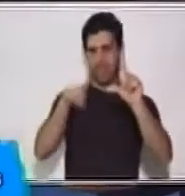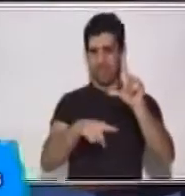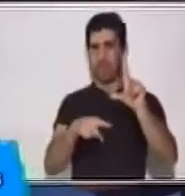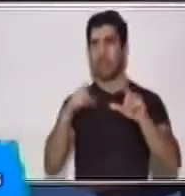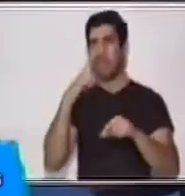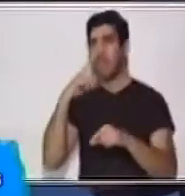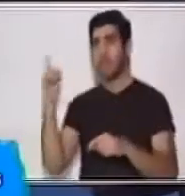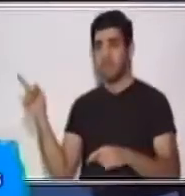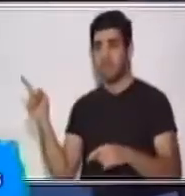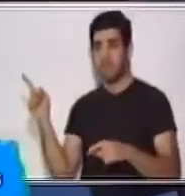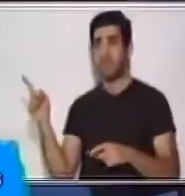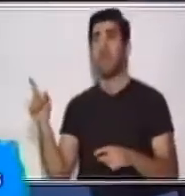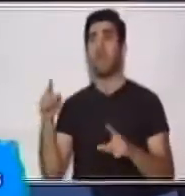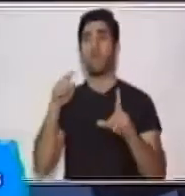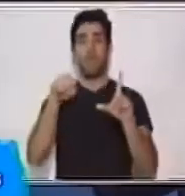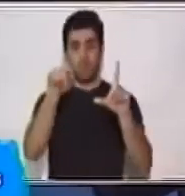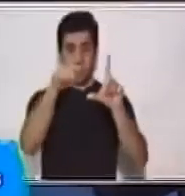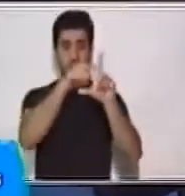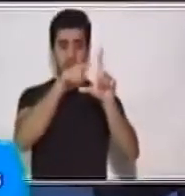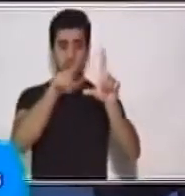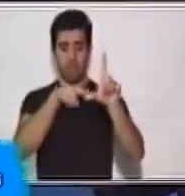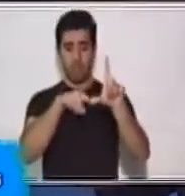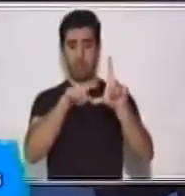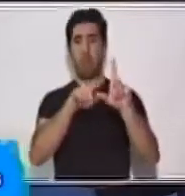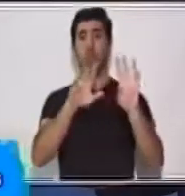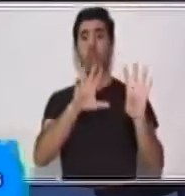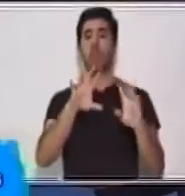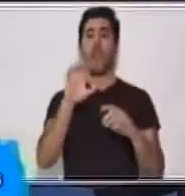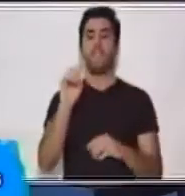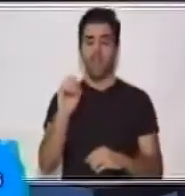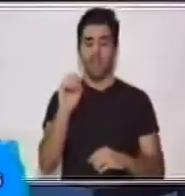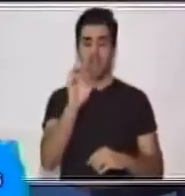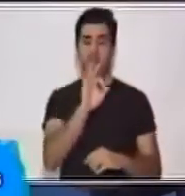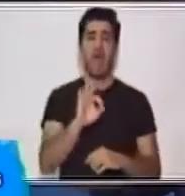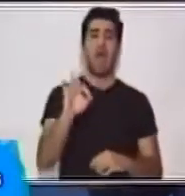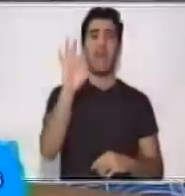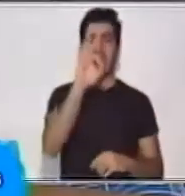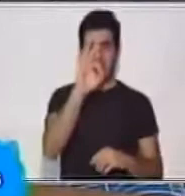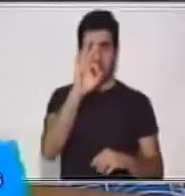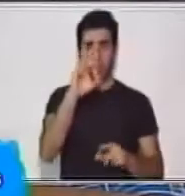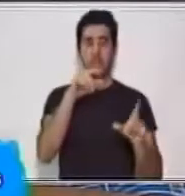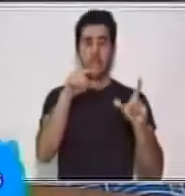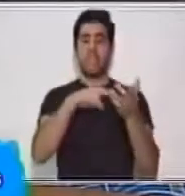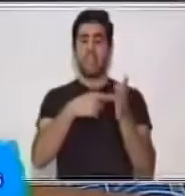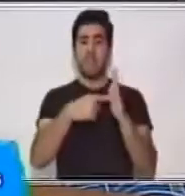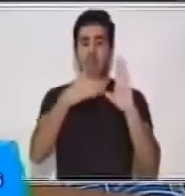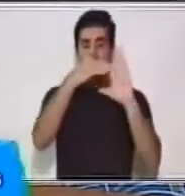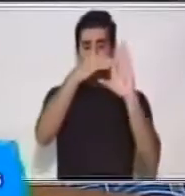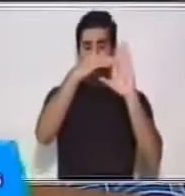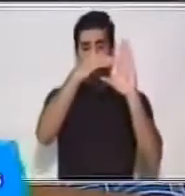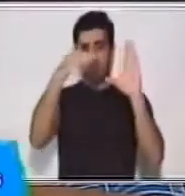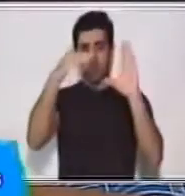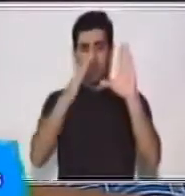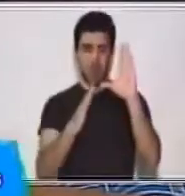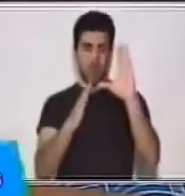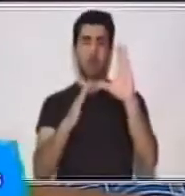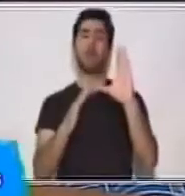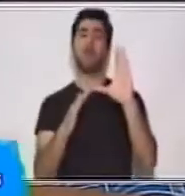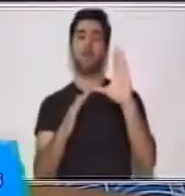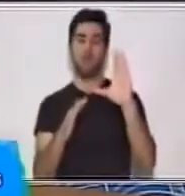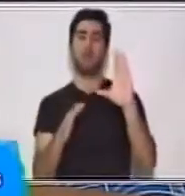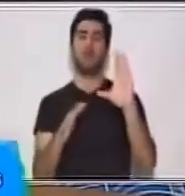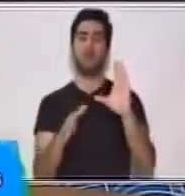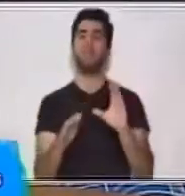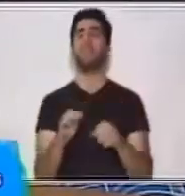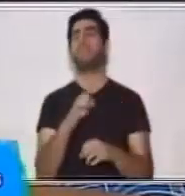de sus ángulos va a medir 90 grados, es decir, que es un ángulo recto, ¿sí? Entonces, la hipotenusa